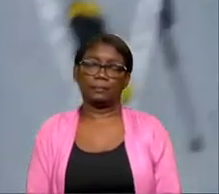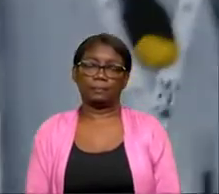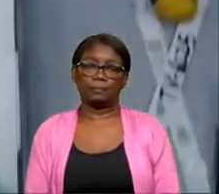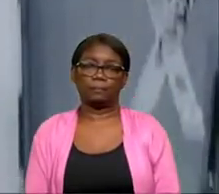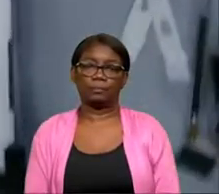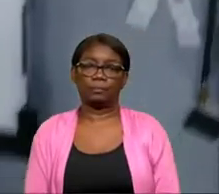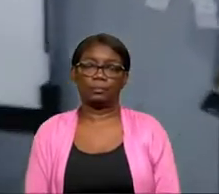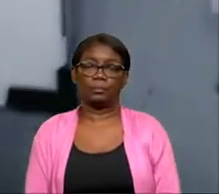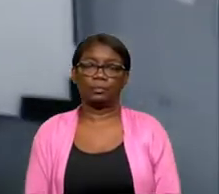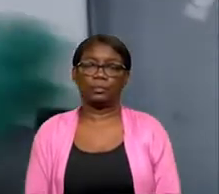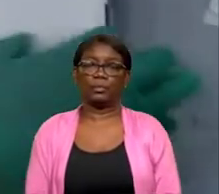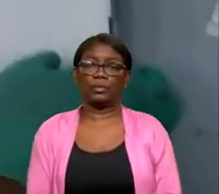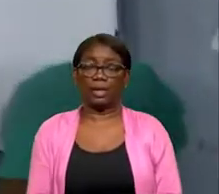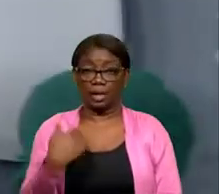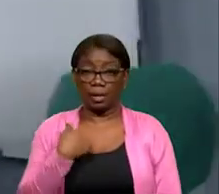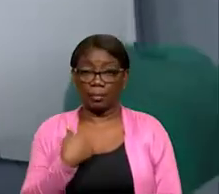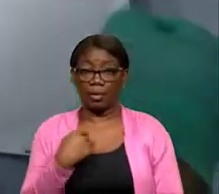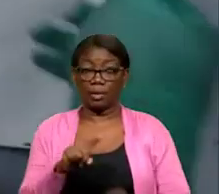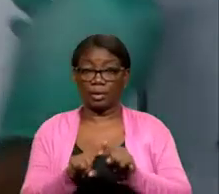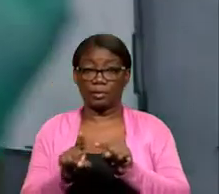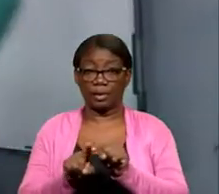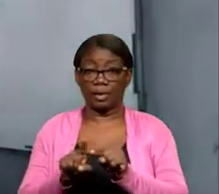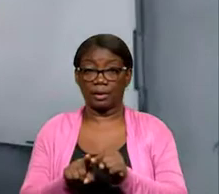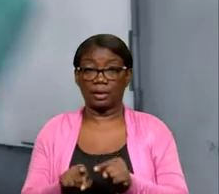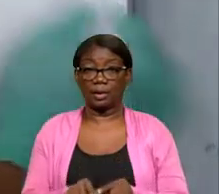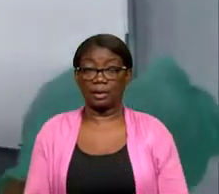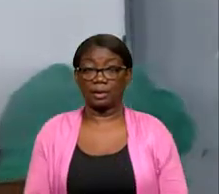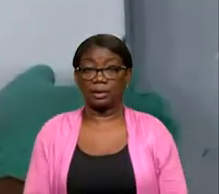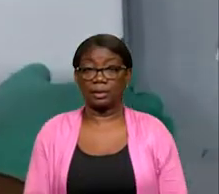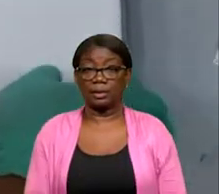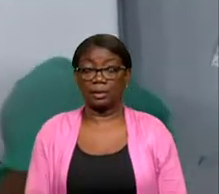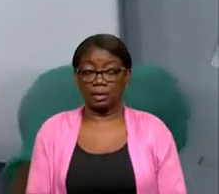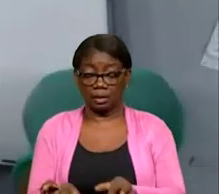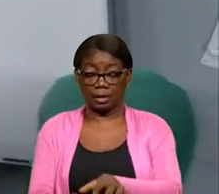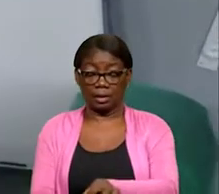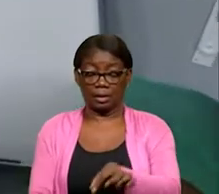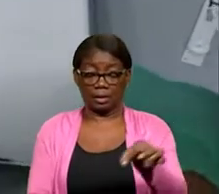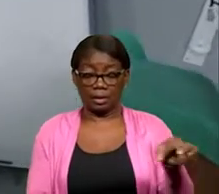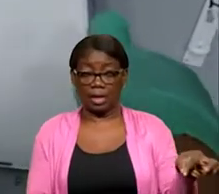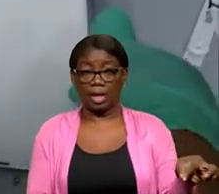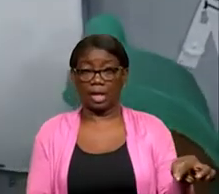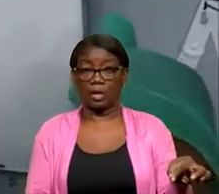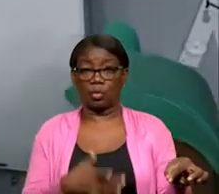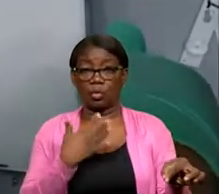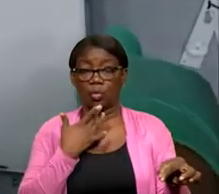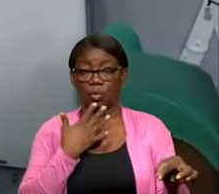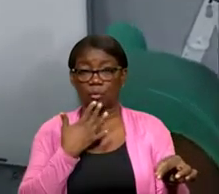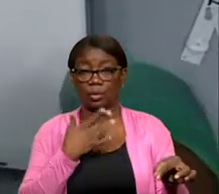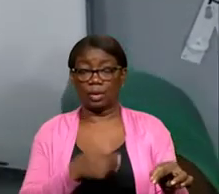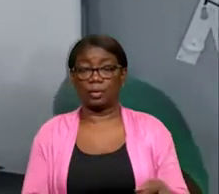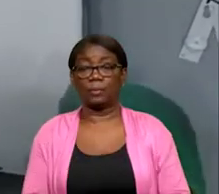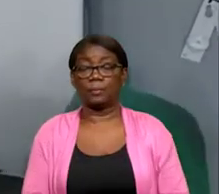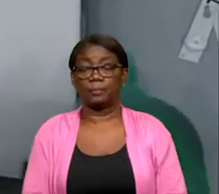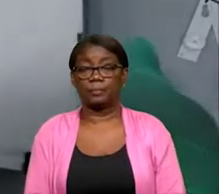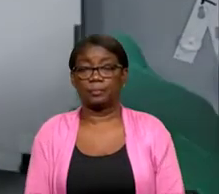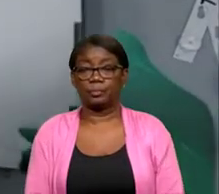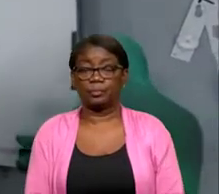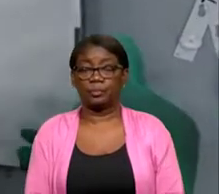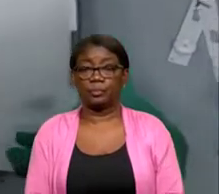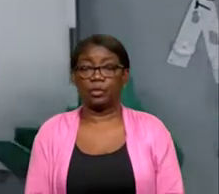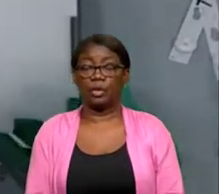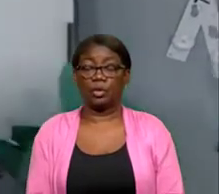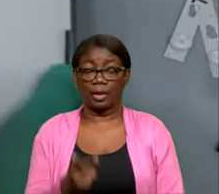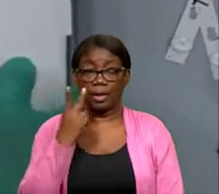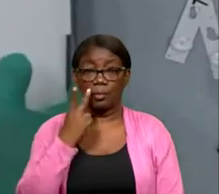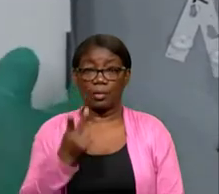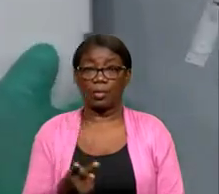Luego tenemos una serie de filminas con unos papelitos bastante blancos y reflectivos, que son los que nos